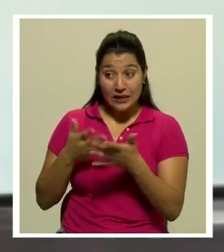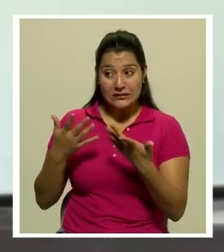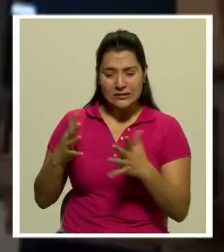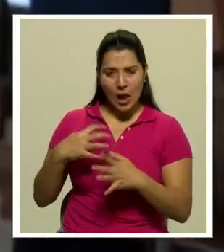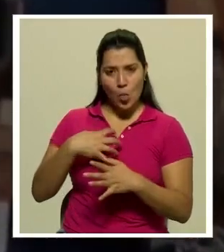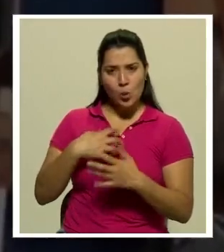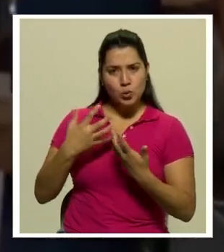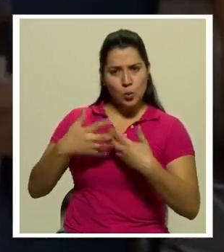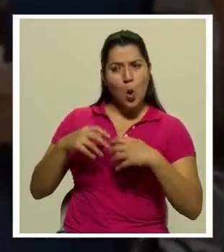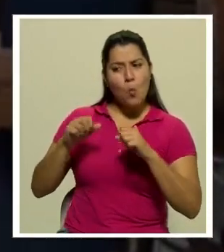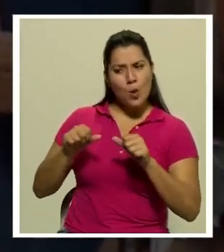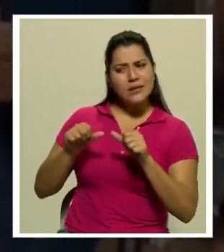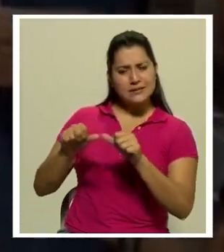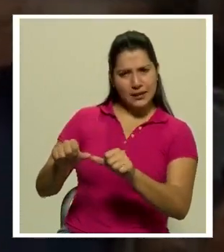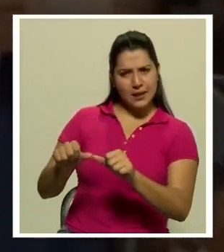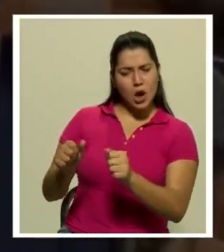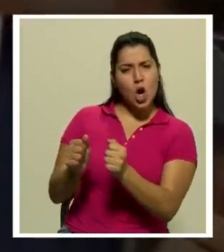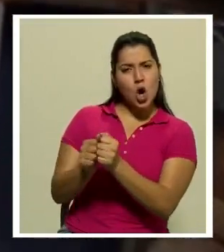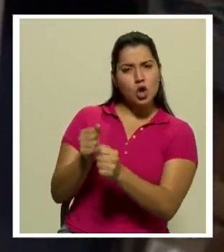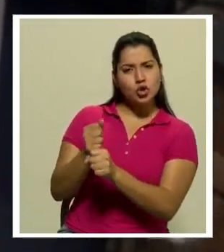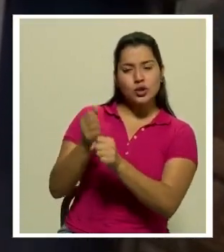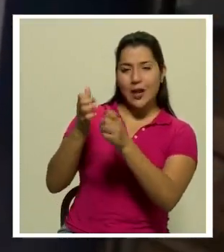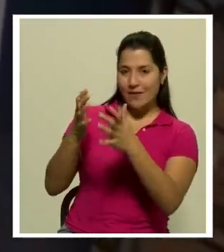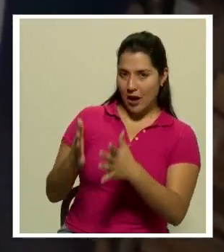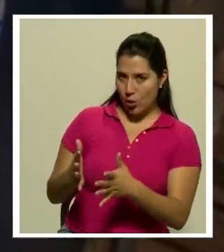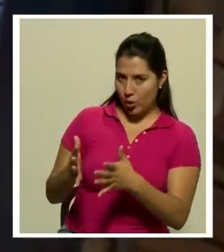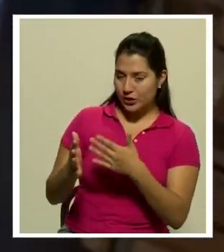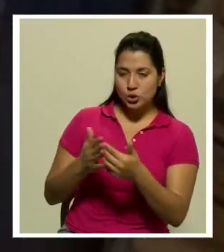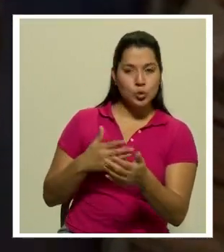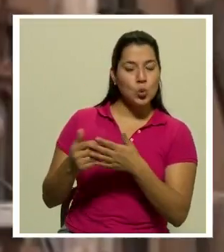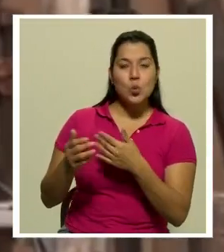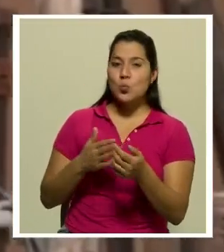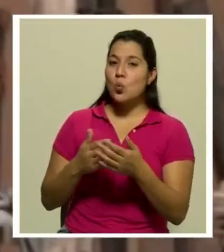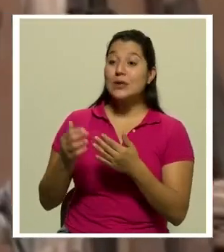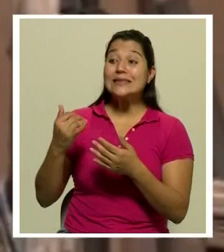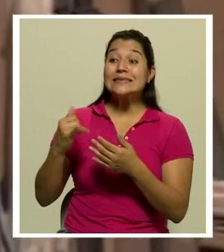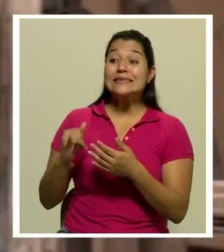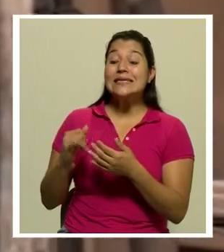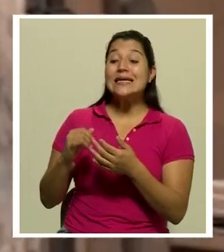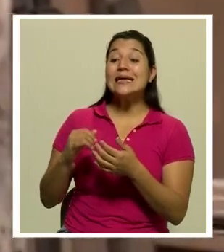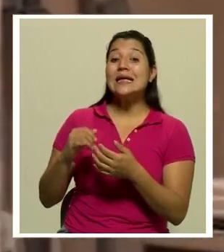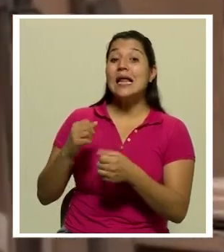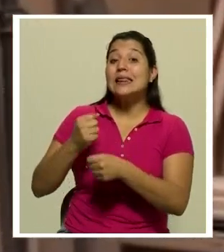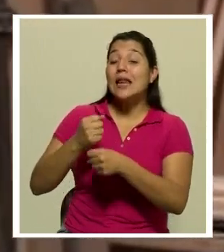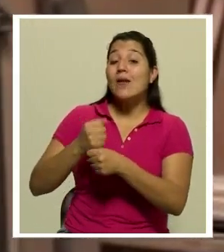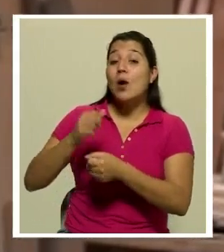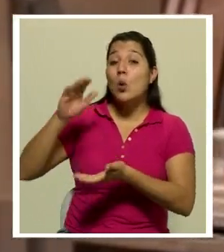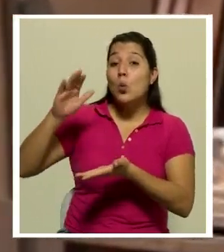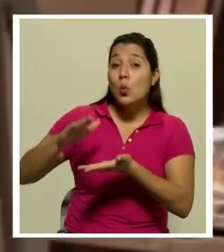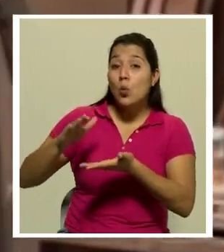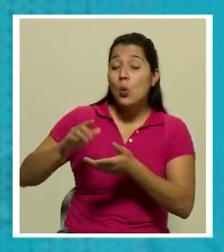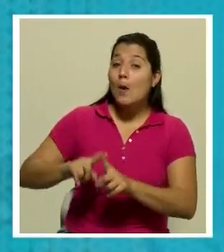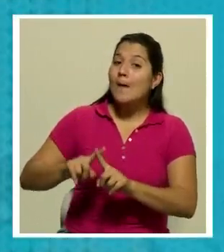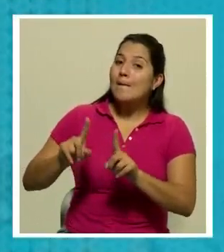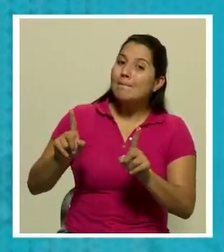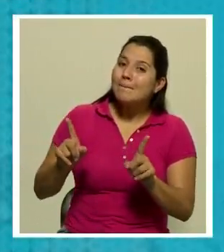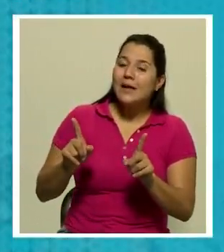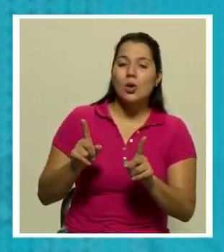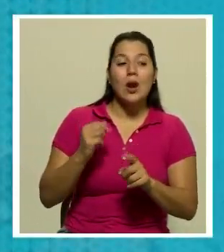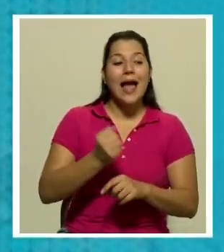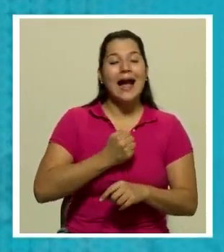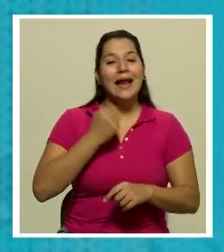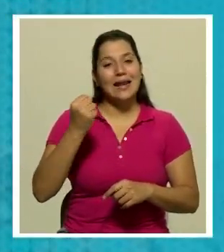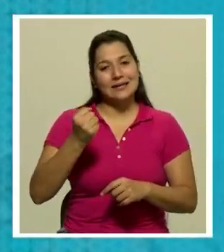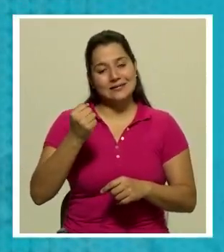podrían mantener a sus trabajadores a pesar de la caída en los requerimientos de trabajo, pero sacrificando su rentabilidad. Estimamos